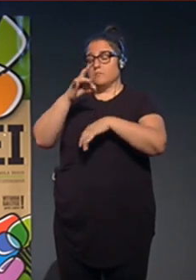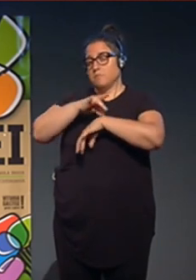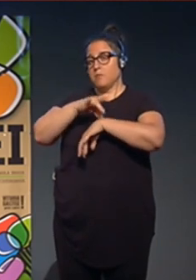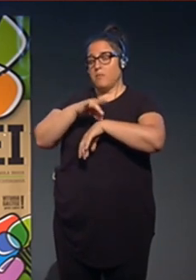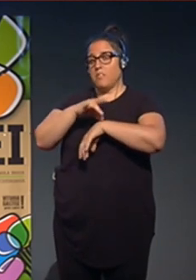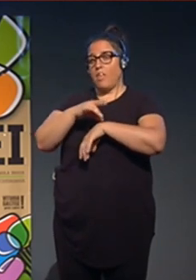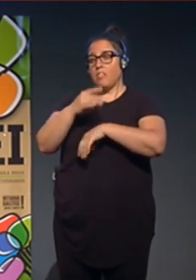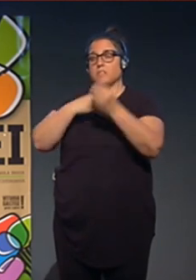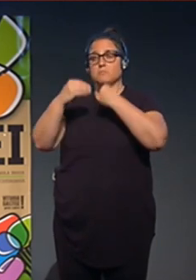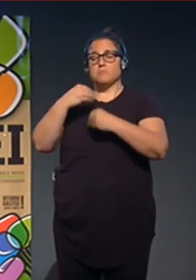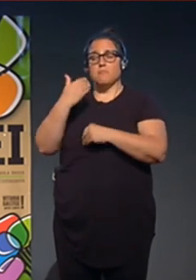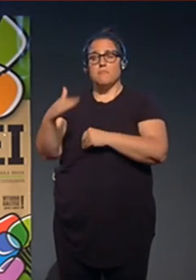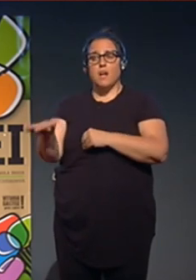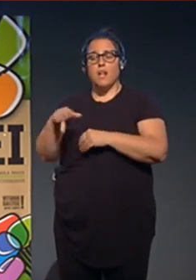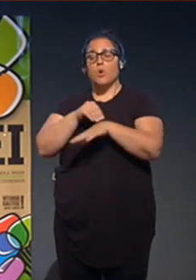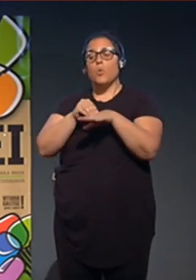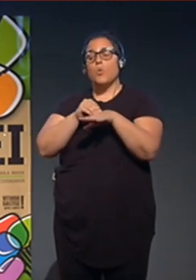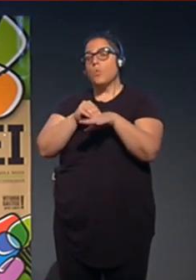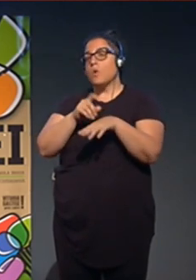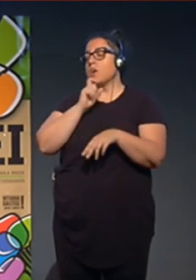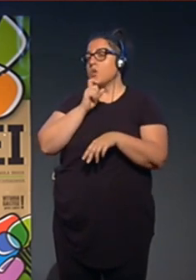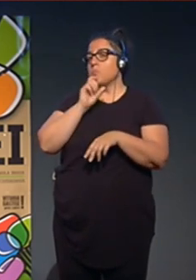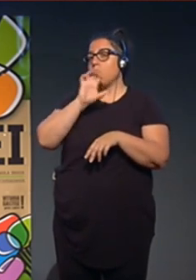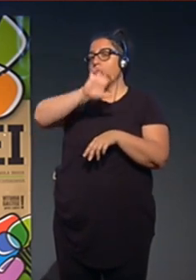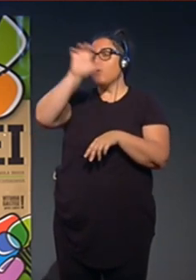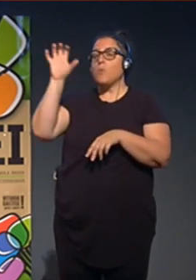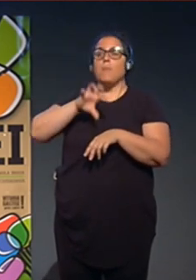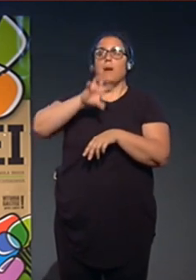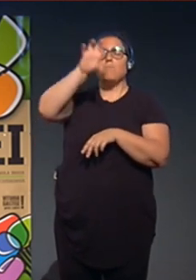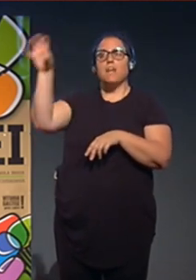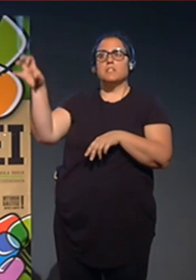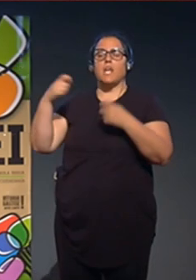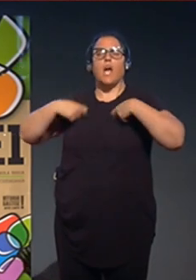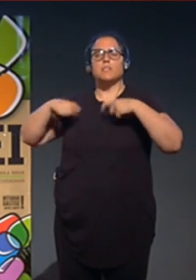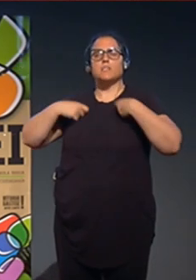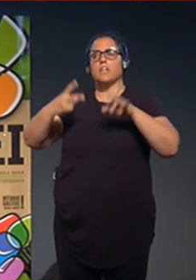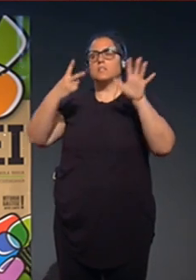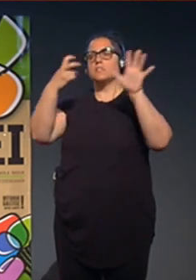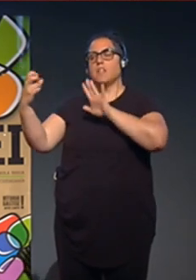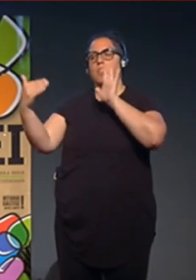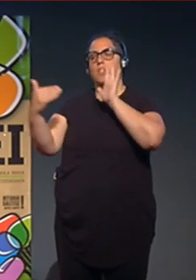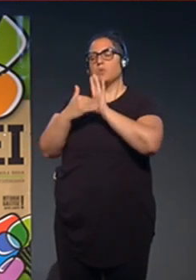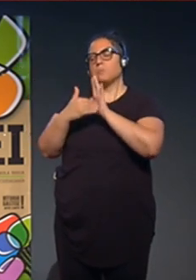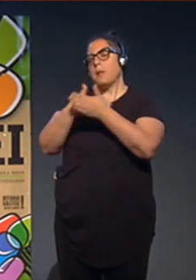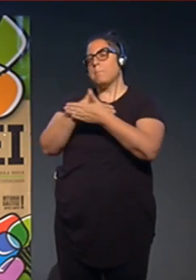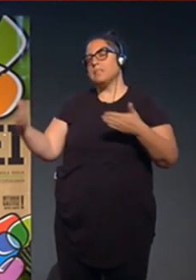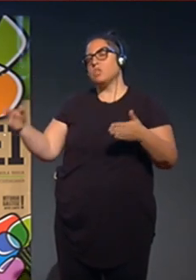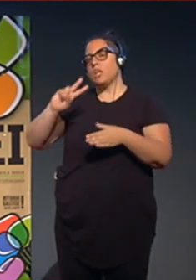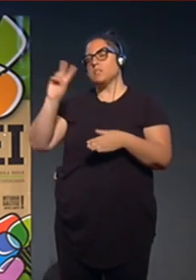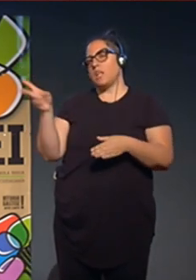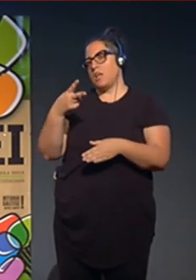esa mala alimentación los países de Europa gastan al año 700.000 millones de